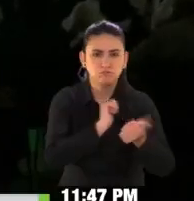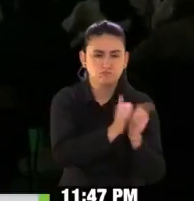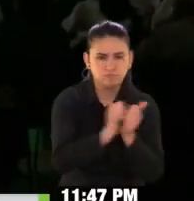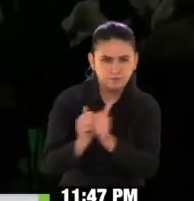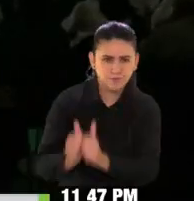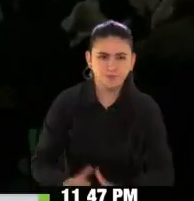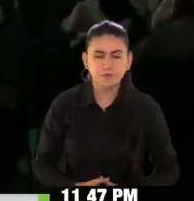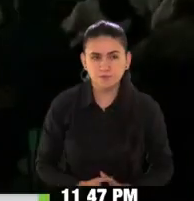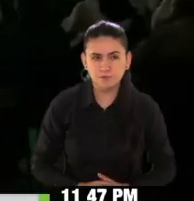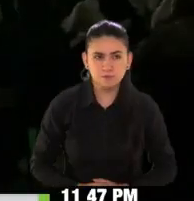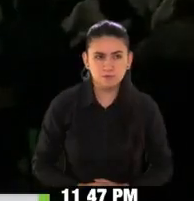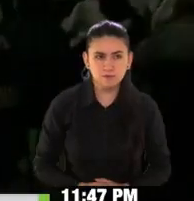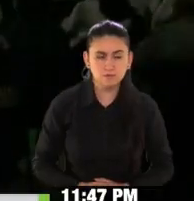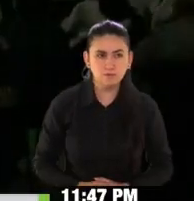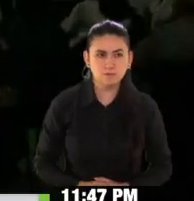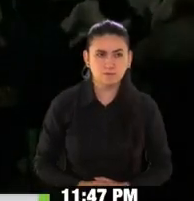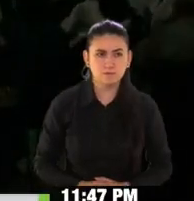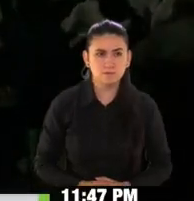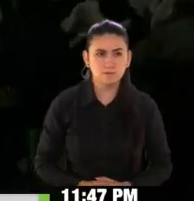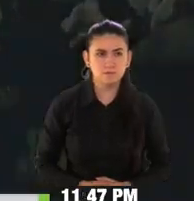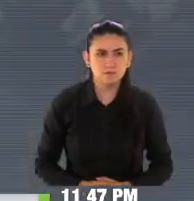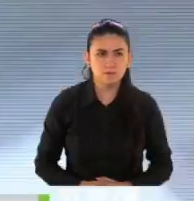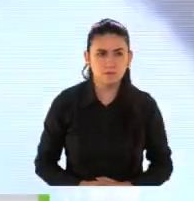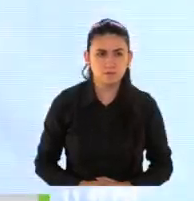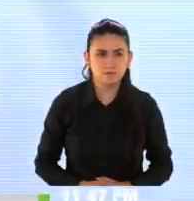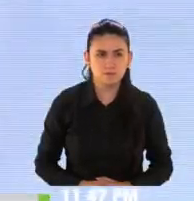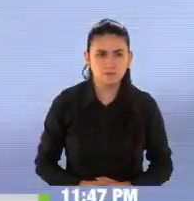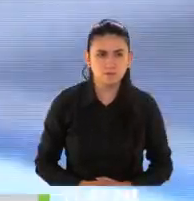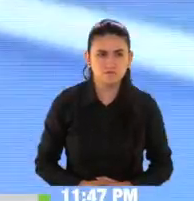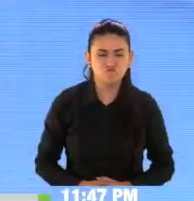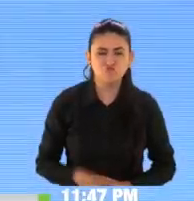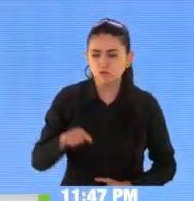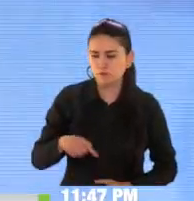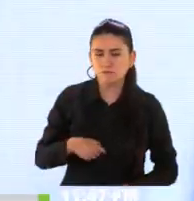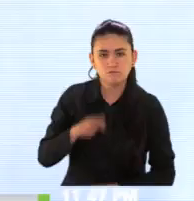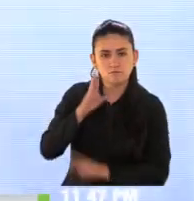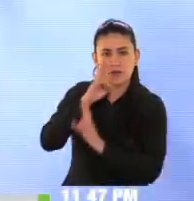países. En la ceremonia también se reconoció a la pesista Ubaldina